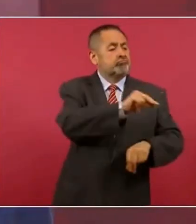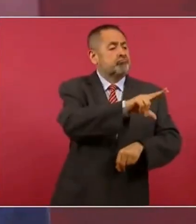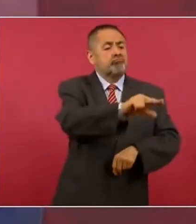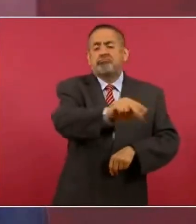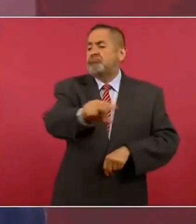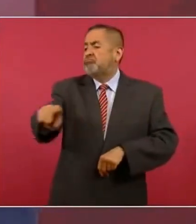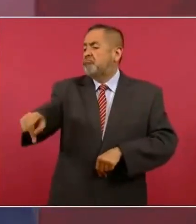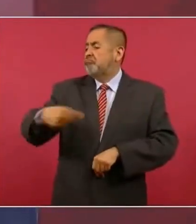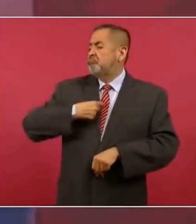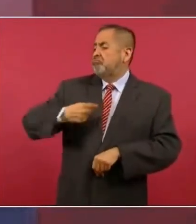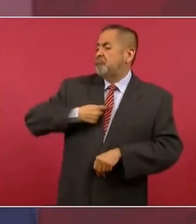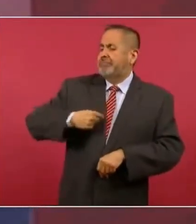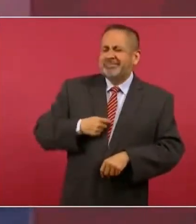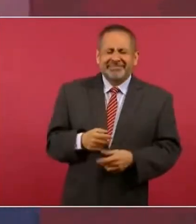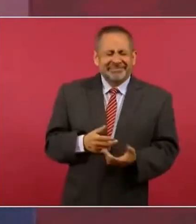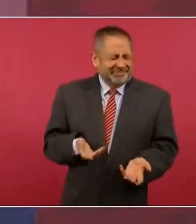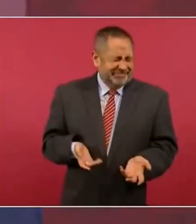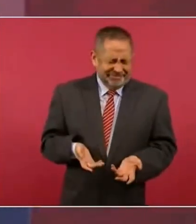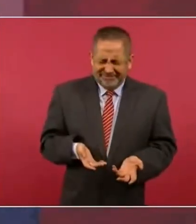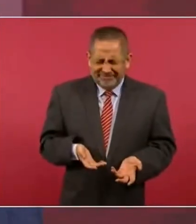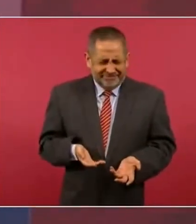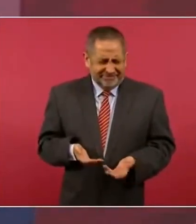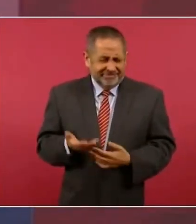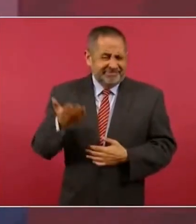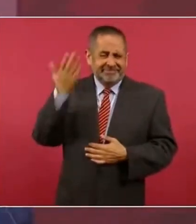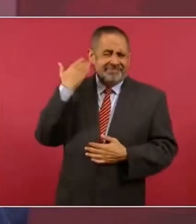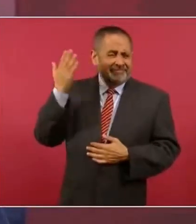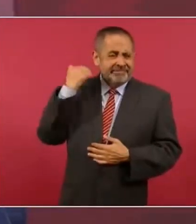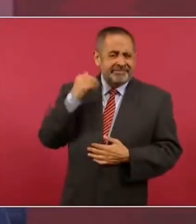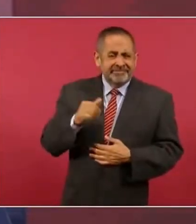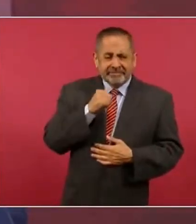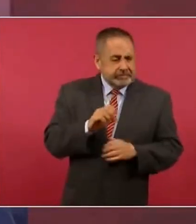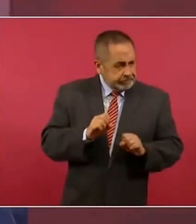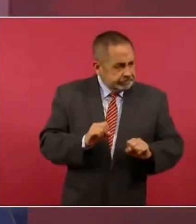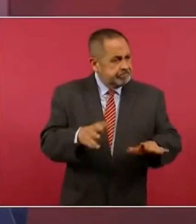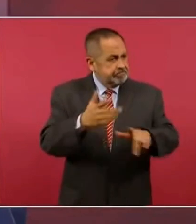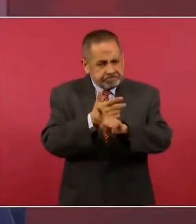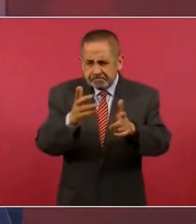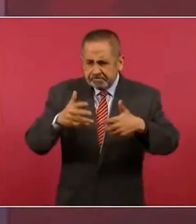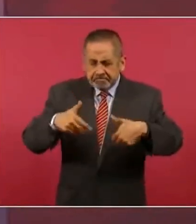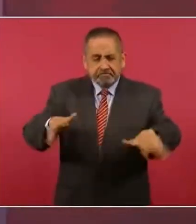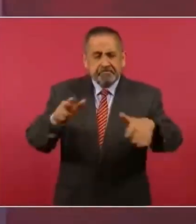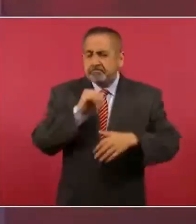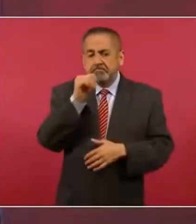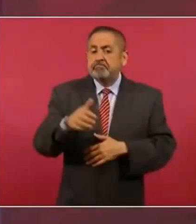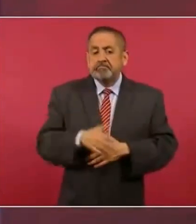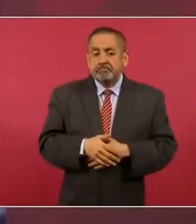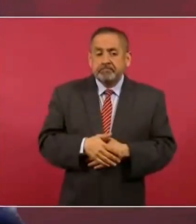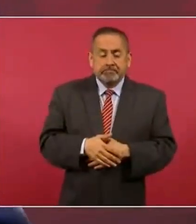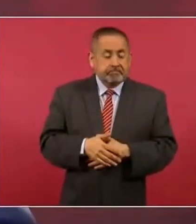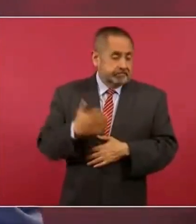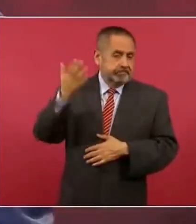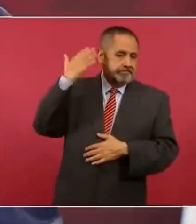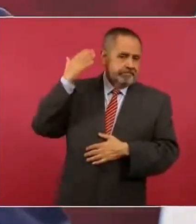o sea, que no había nada de tolerancia. Entonces es un